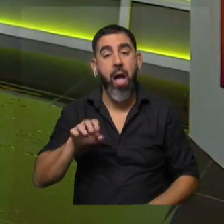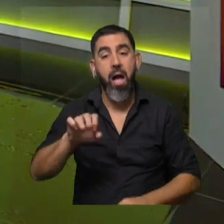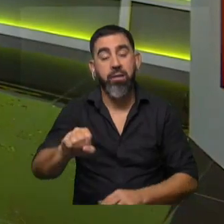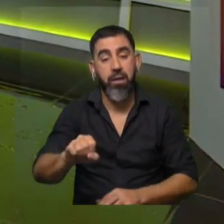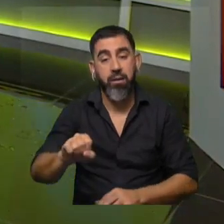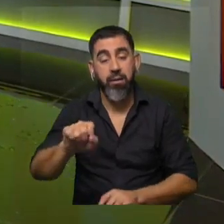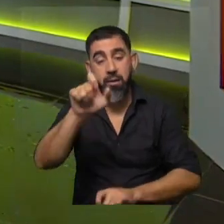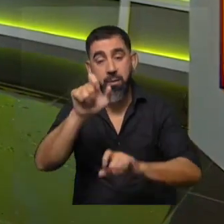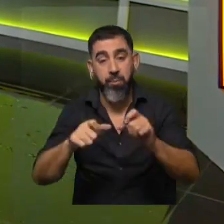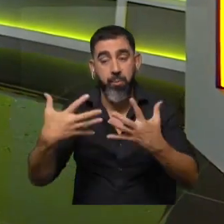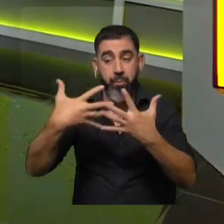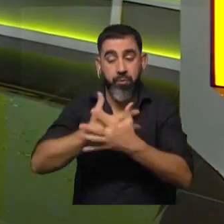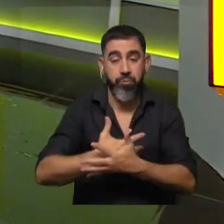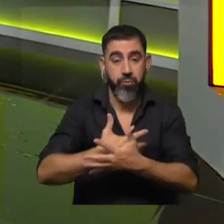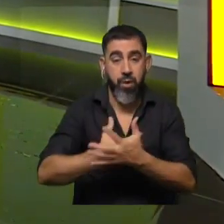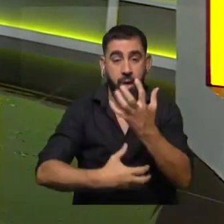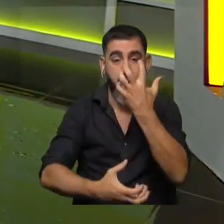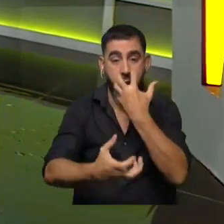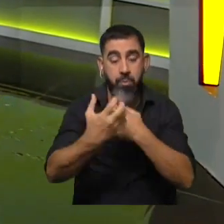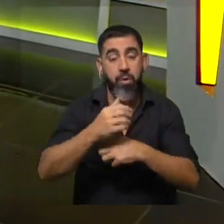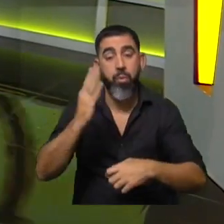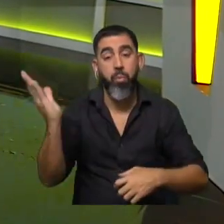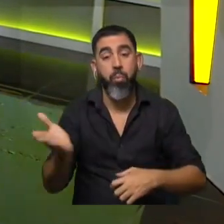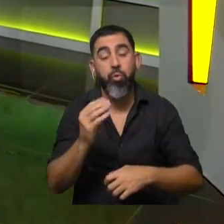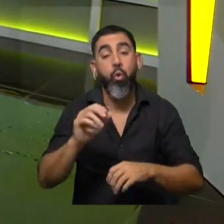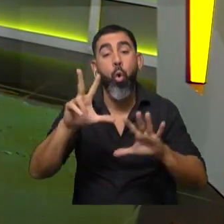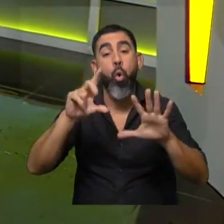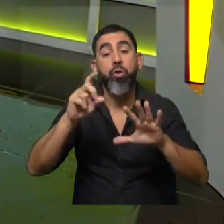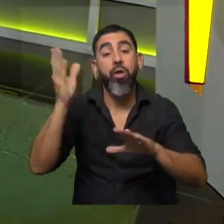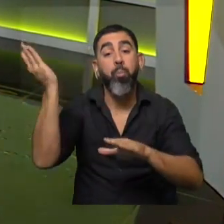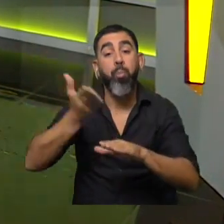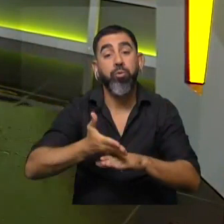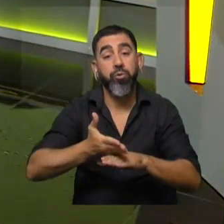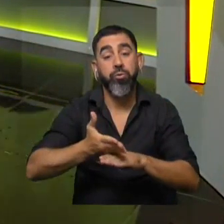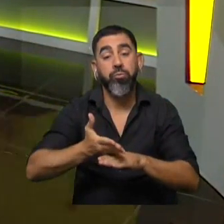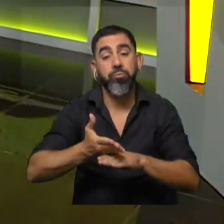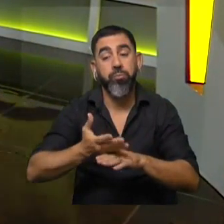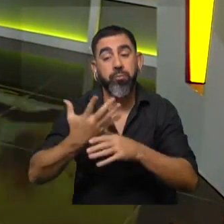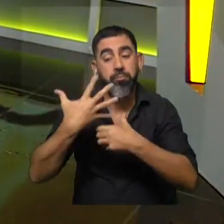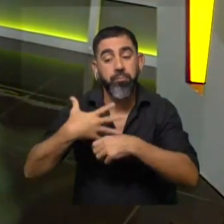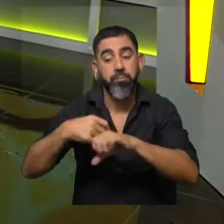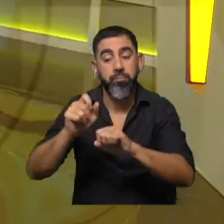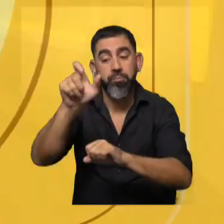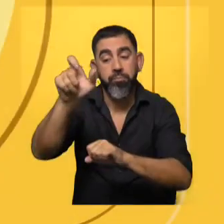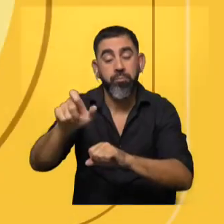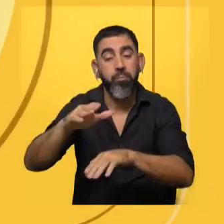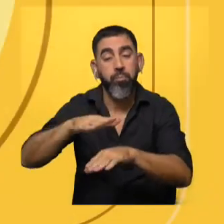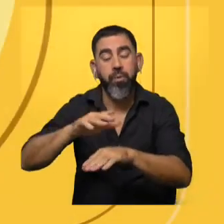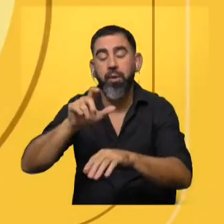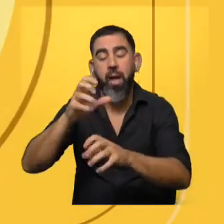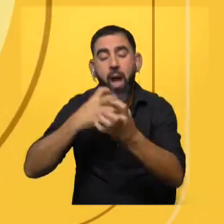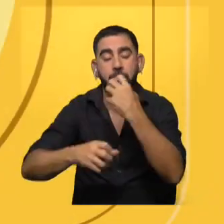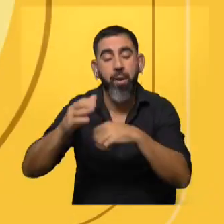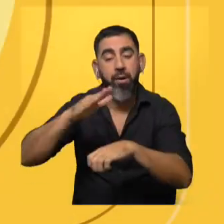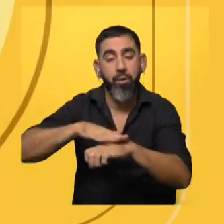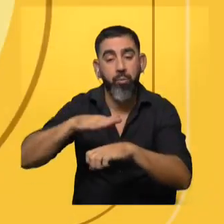las personas que recibieron ataques a sus animales de producción, más del 80% identificó al agresor, ¿no? Como decías tú, son